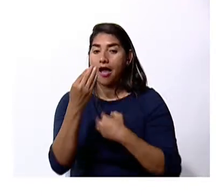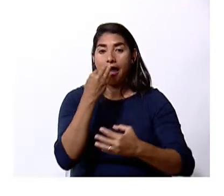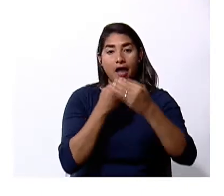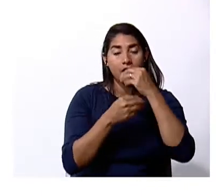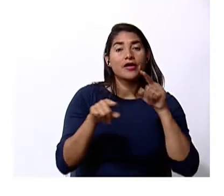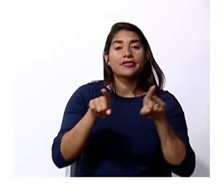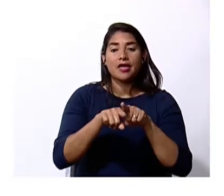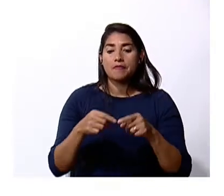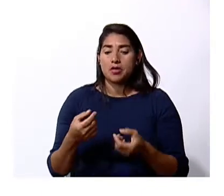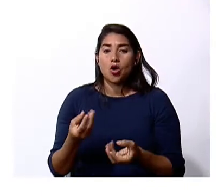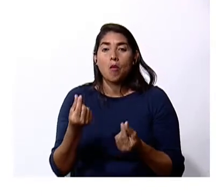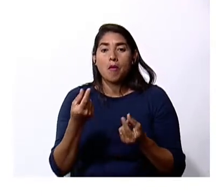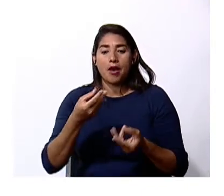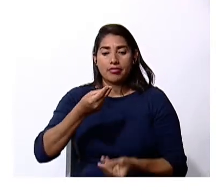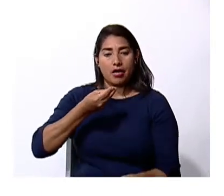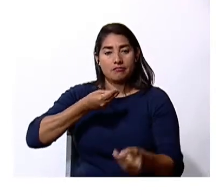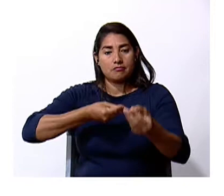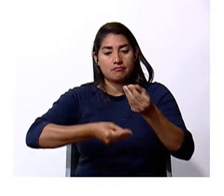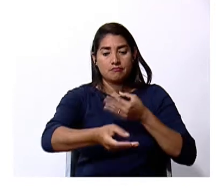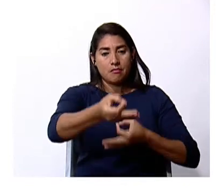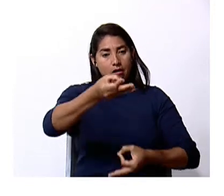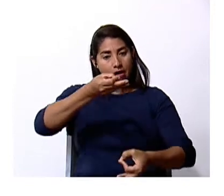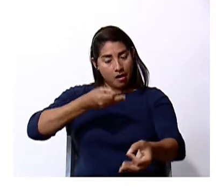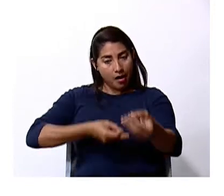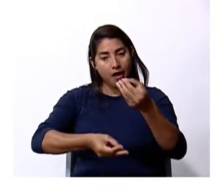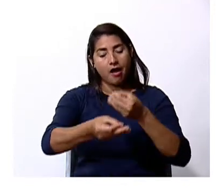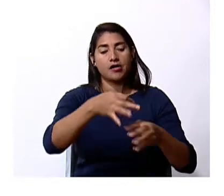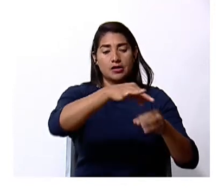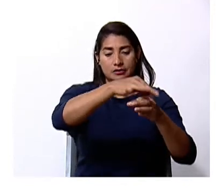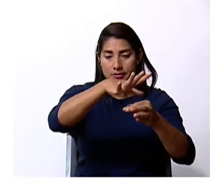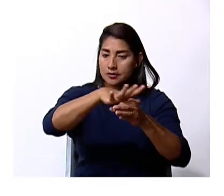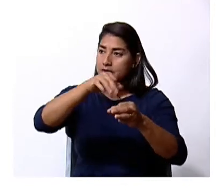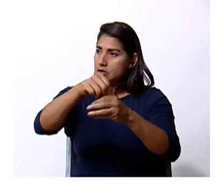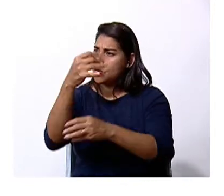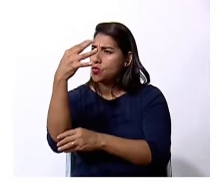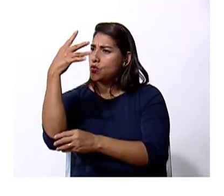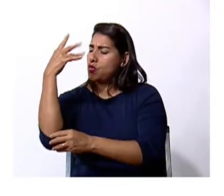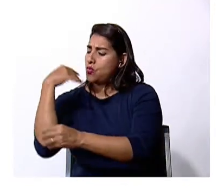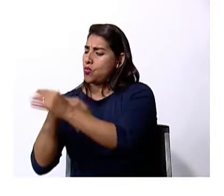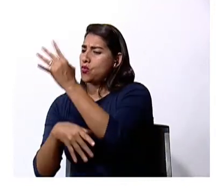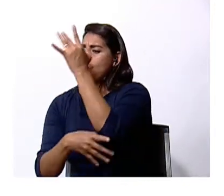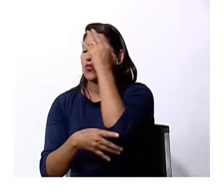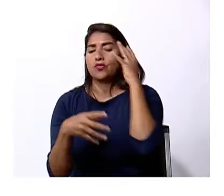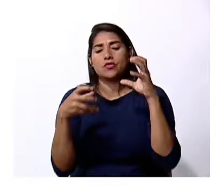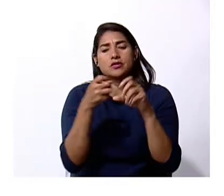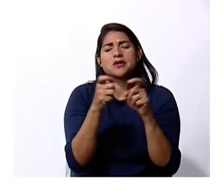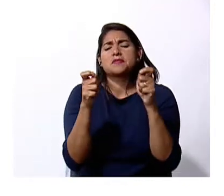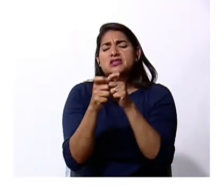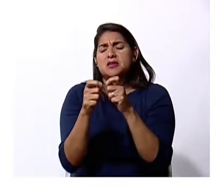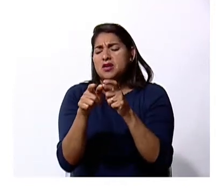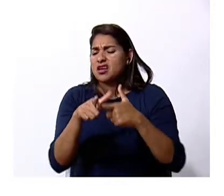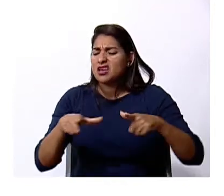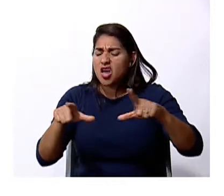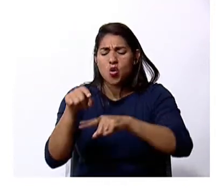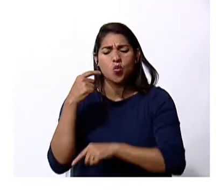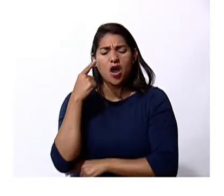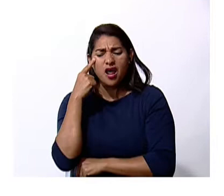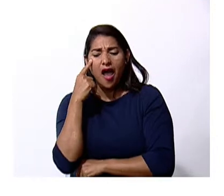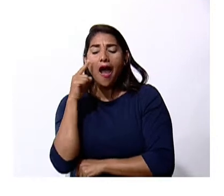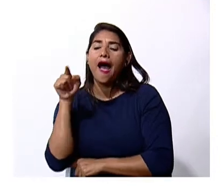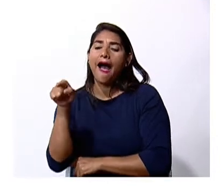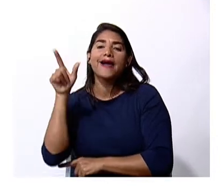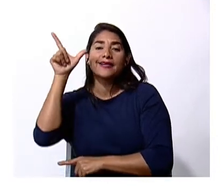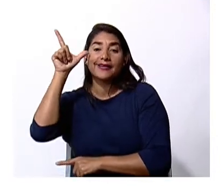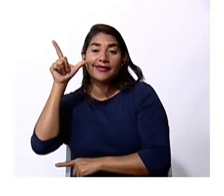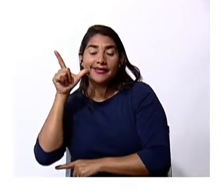como moneda. Las plantaciones de cacao se dieron específicamente en Matina